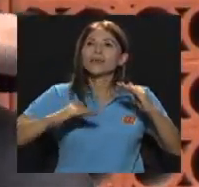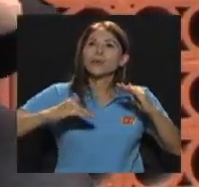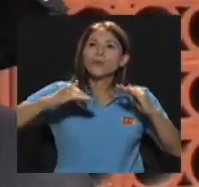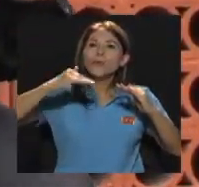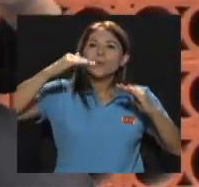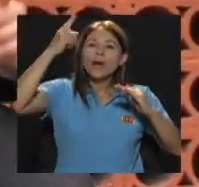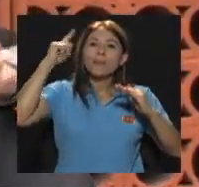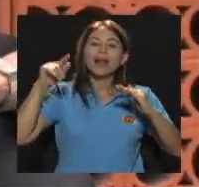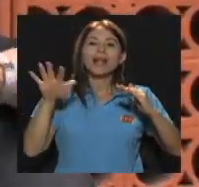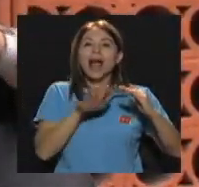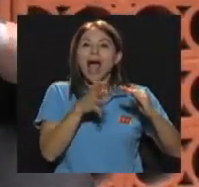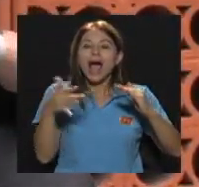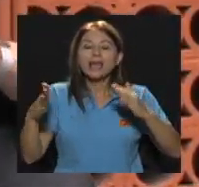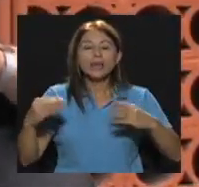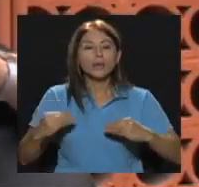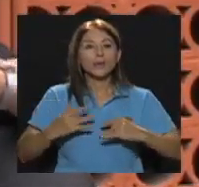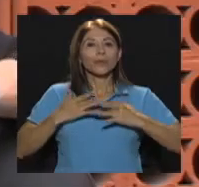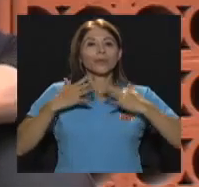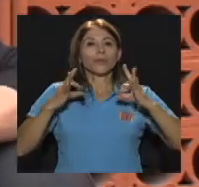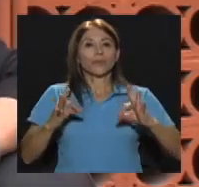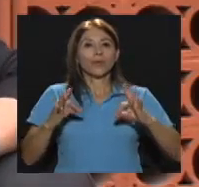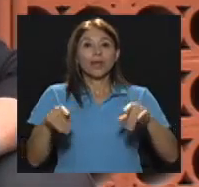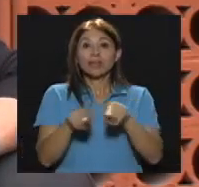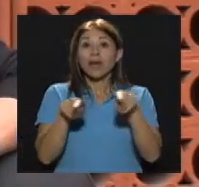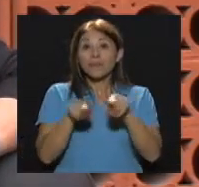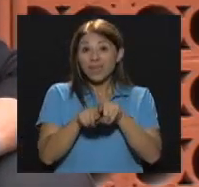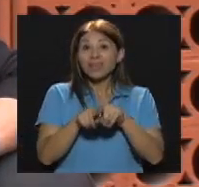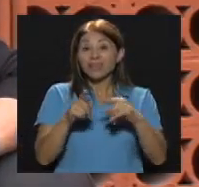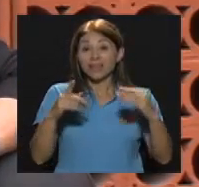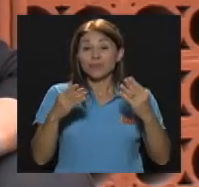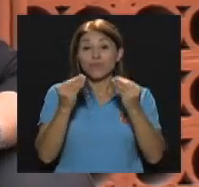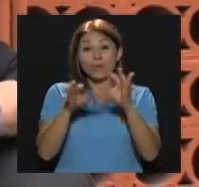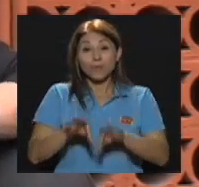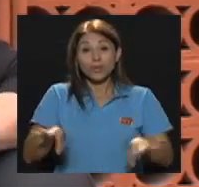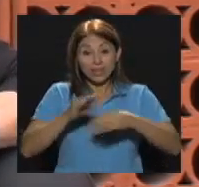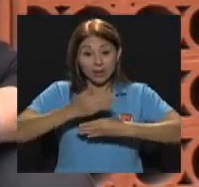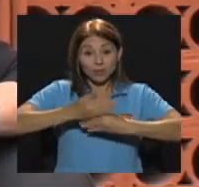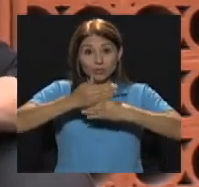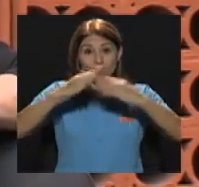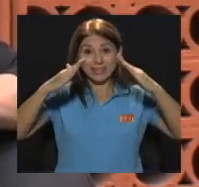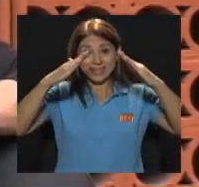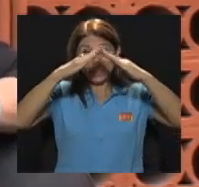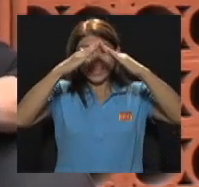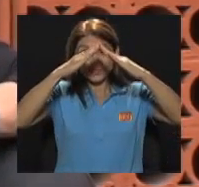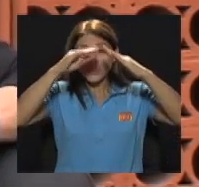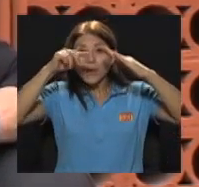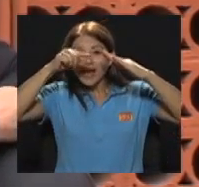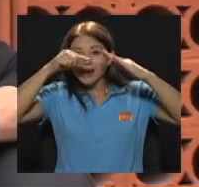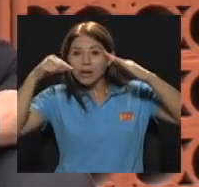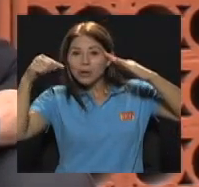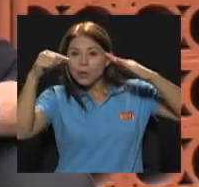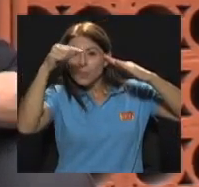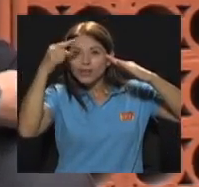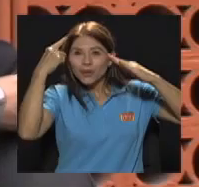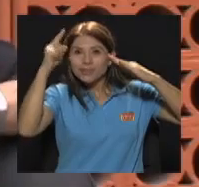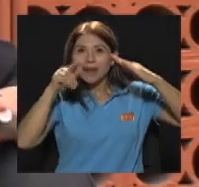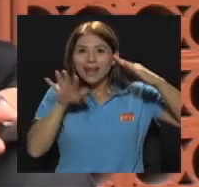circule constantemente, tener los monitores en los techos que son fundamentales y siempre diseñar muy bien o